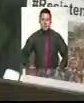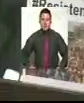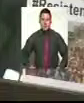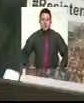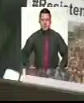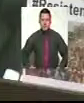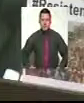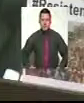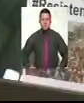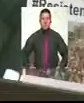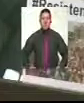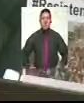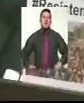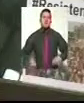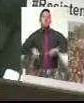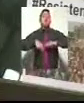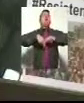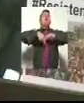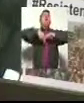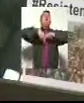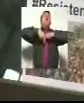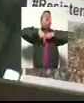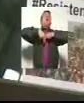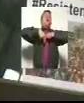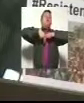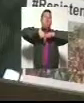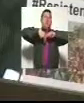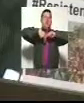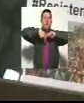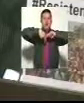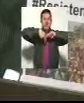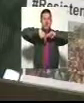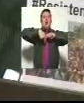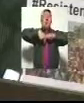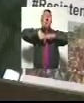superaba la tortura, por ejemplo, ser sumergido